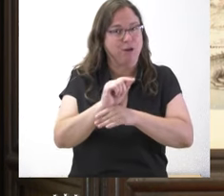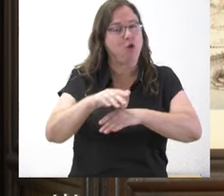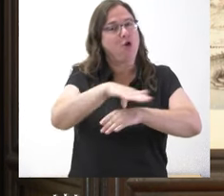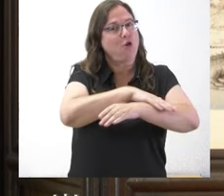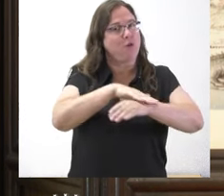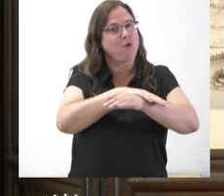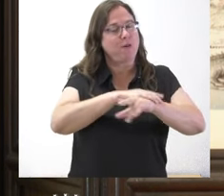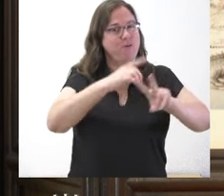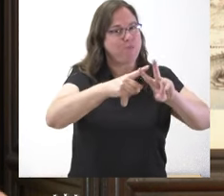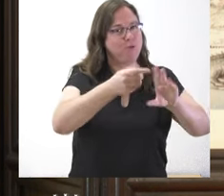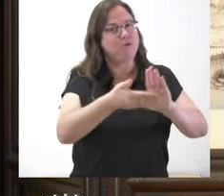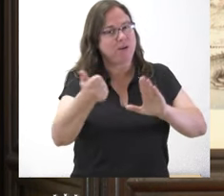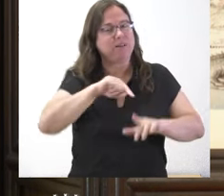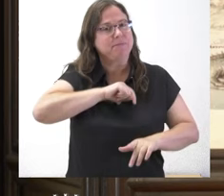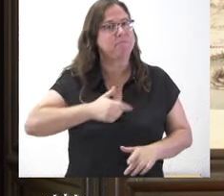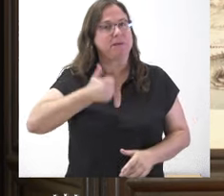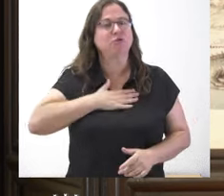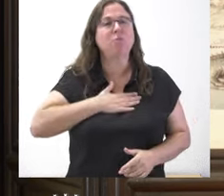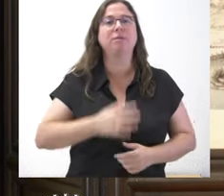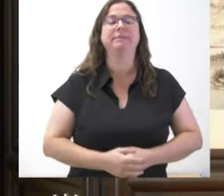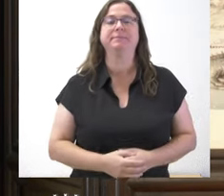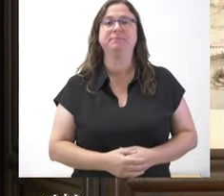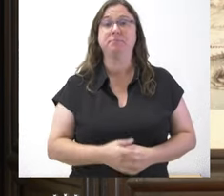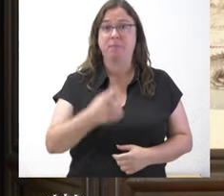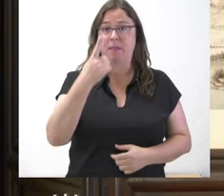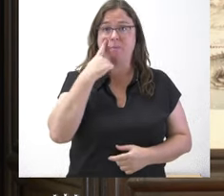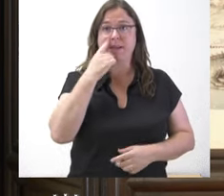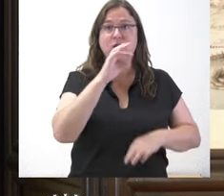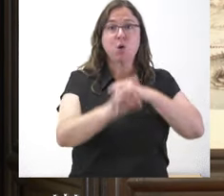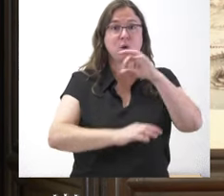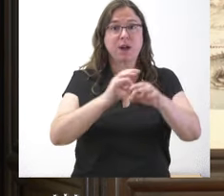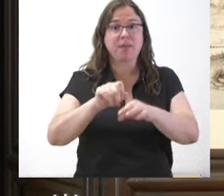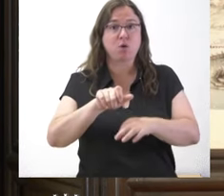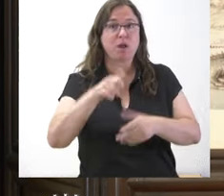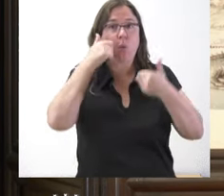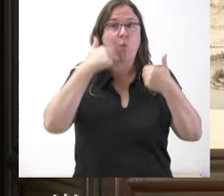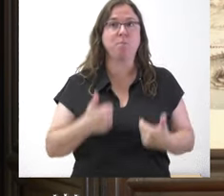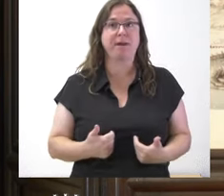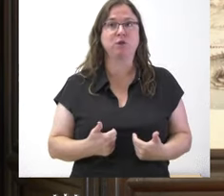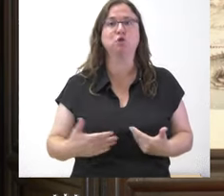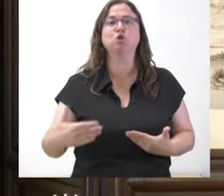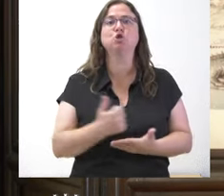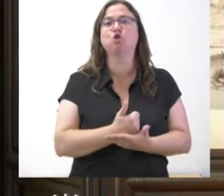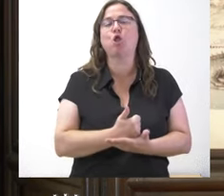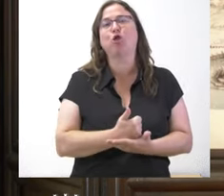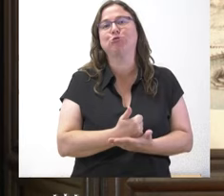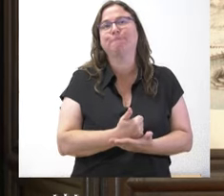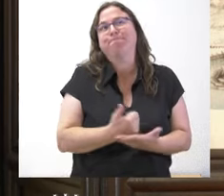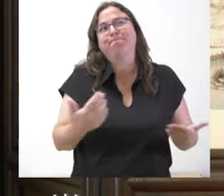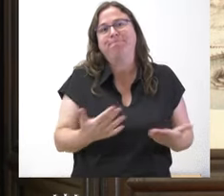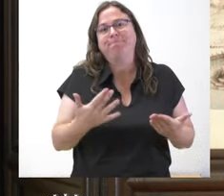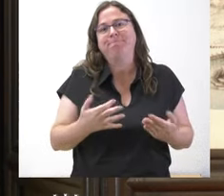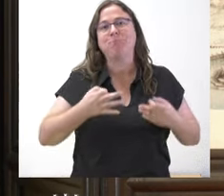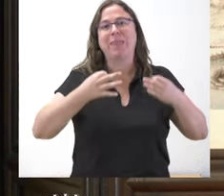la parte de vox mire en todas las organizaciones humanas siempre